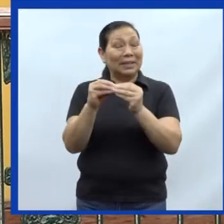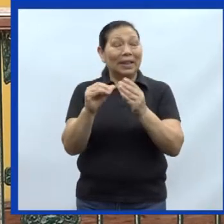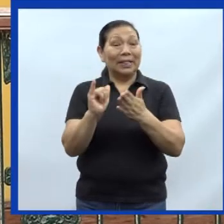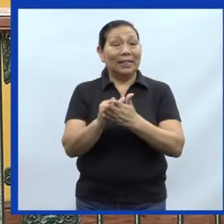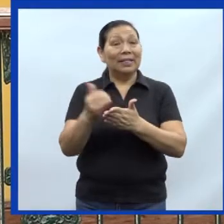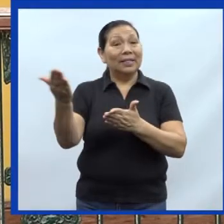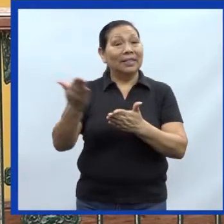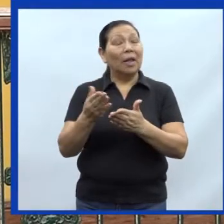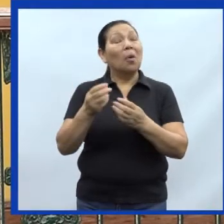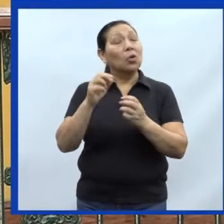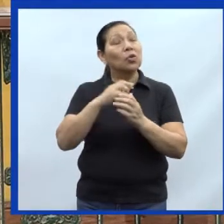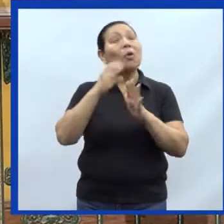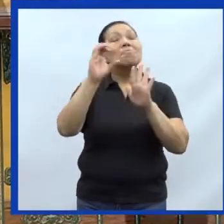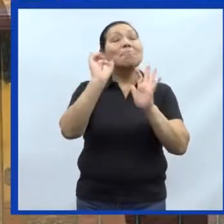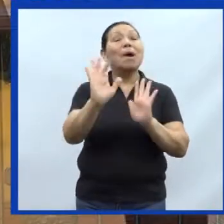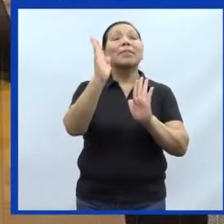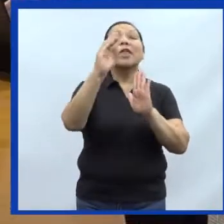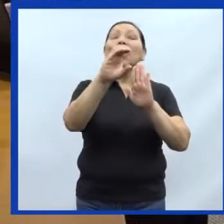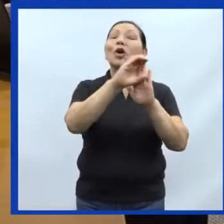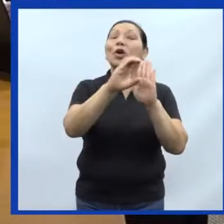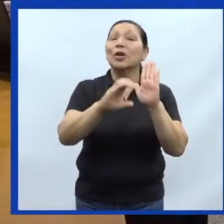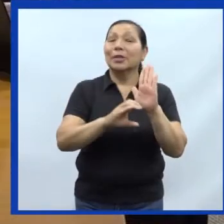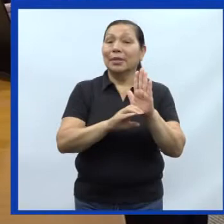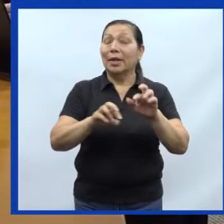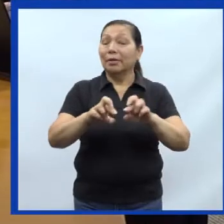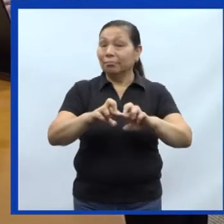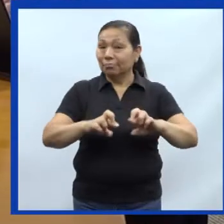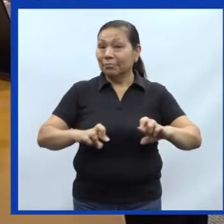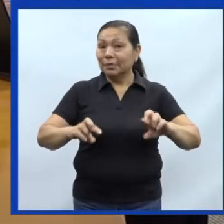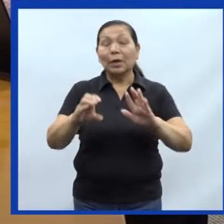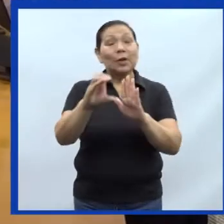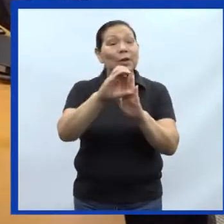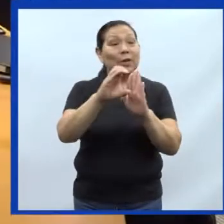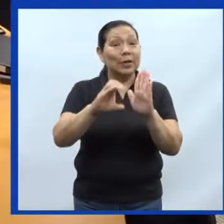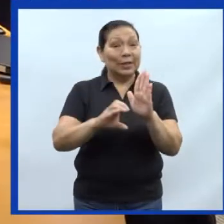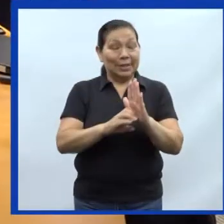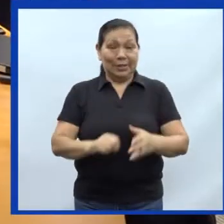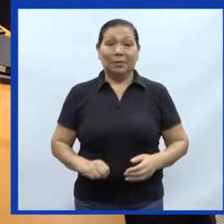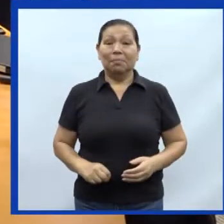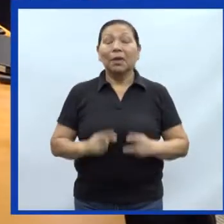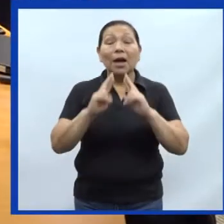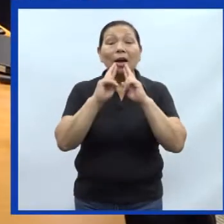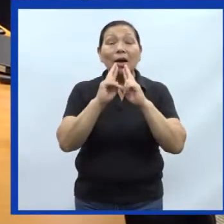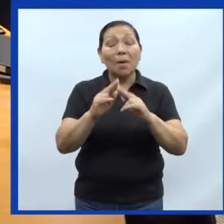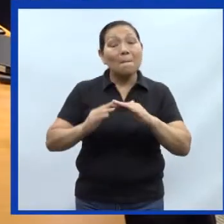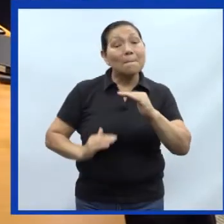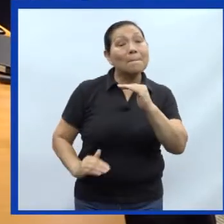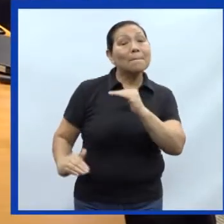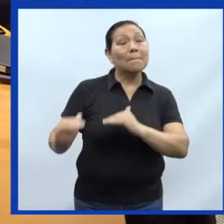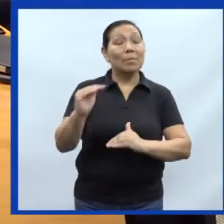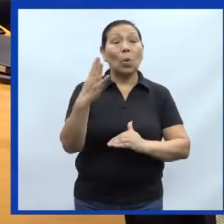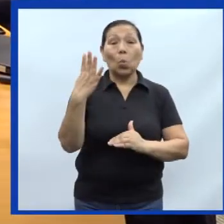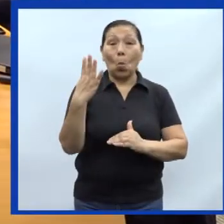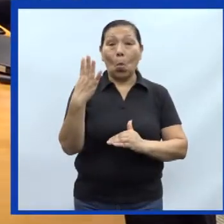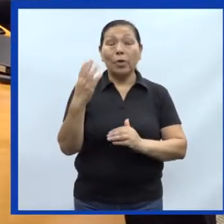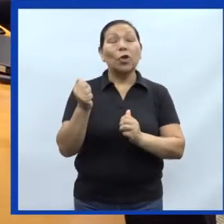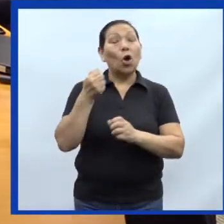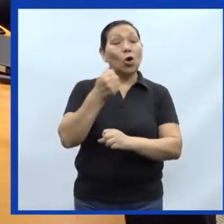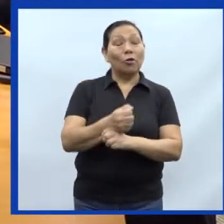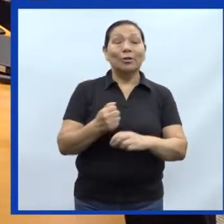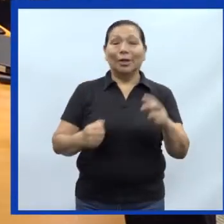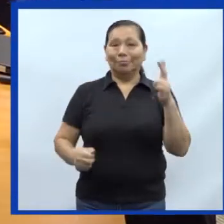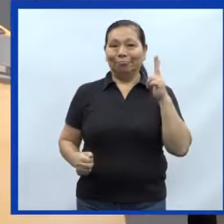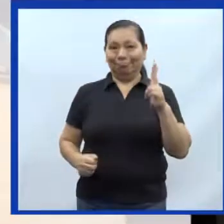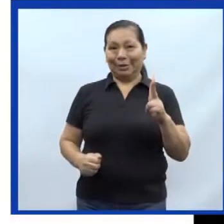corridas de toros son constitucionales. El Pleno del Tribunal Constitucional resolvió por mayoría de 4 votos contra